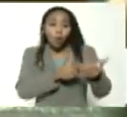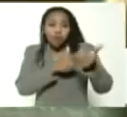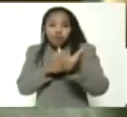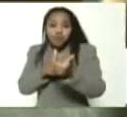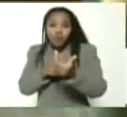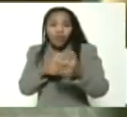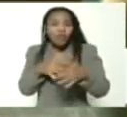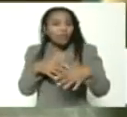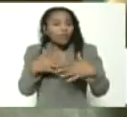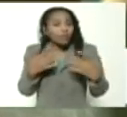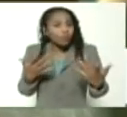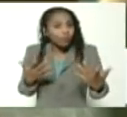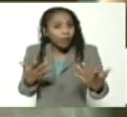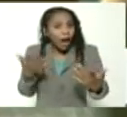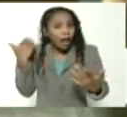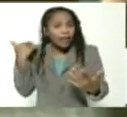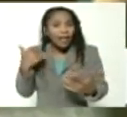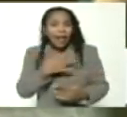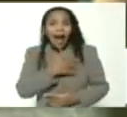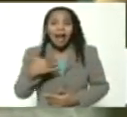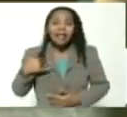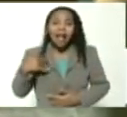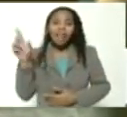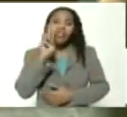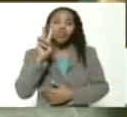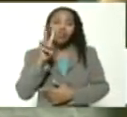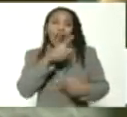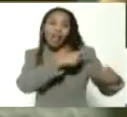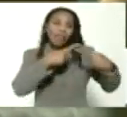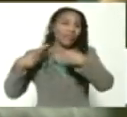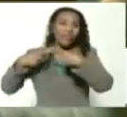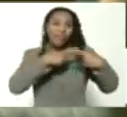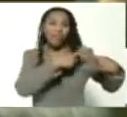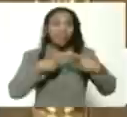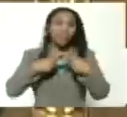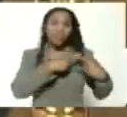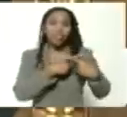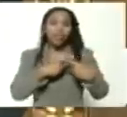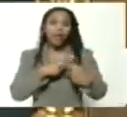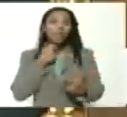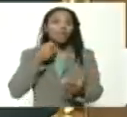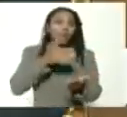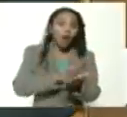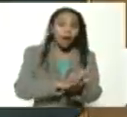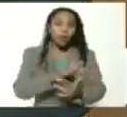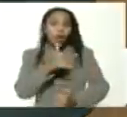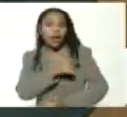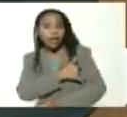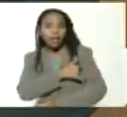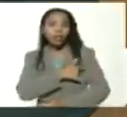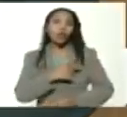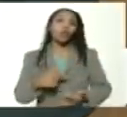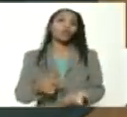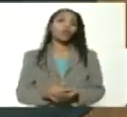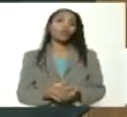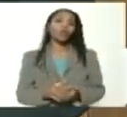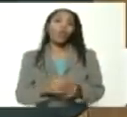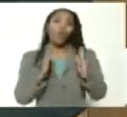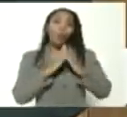fue desatar en Venezuela una guerra civil, con muertos, heridos, lisiados,